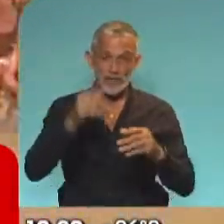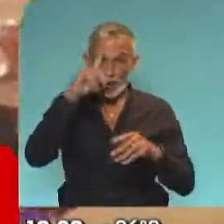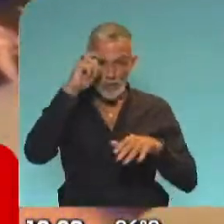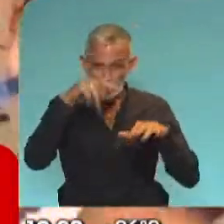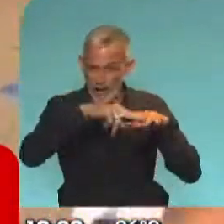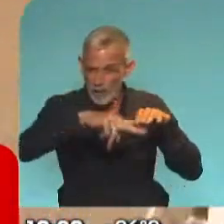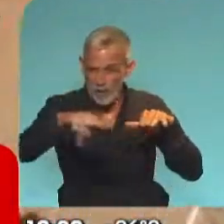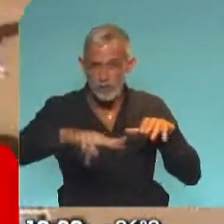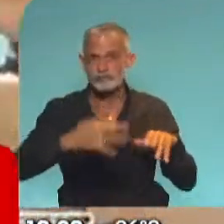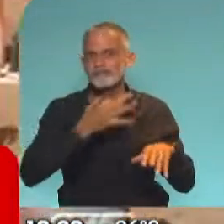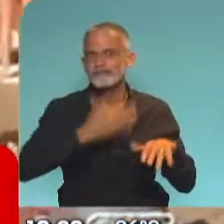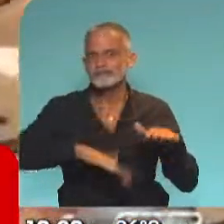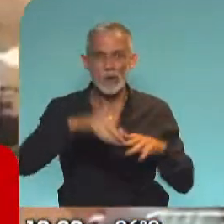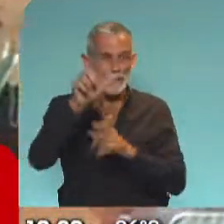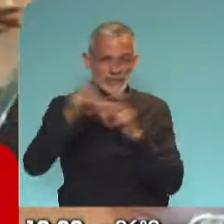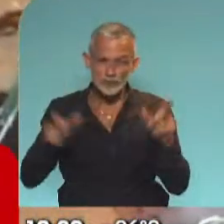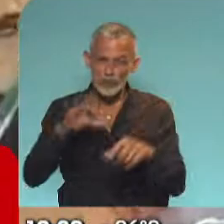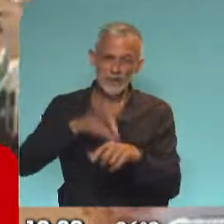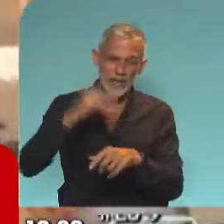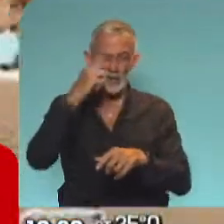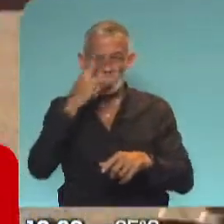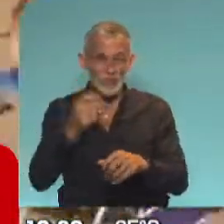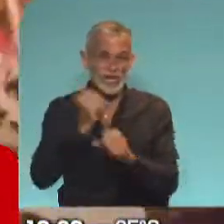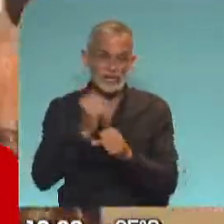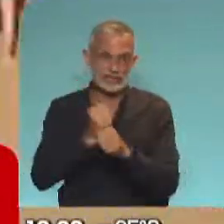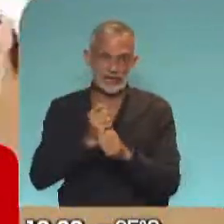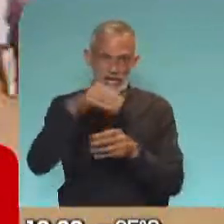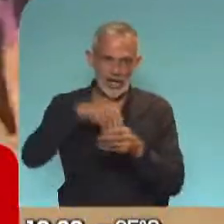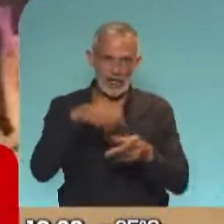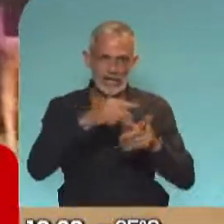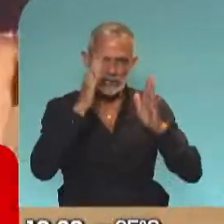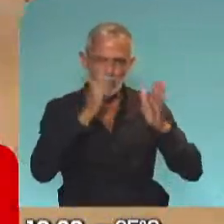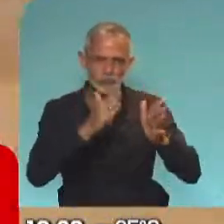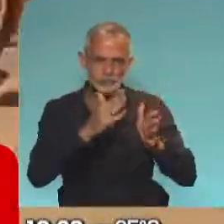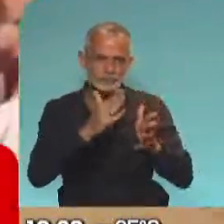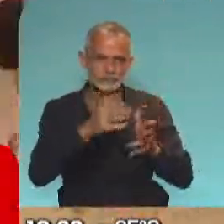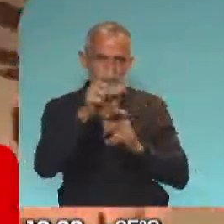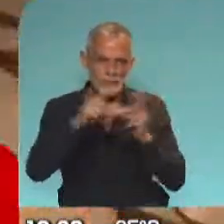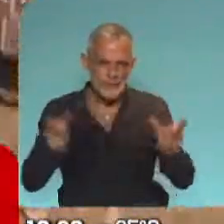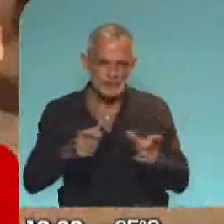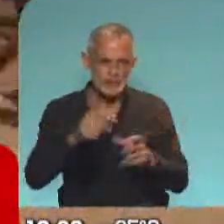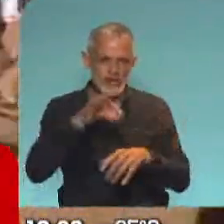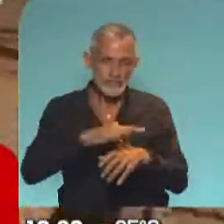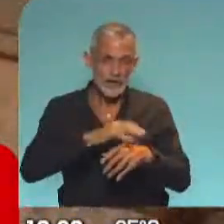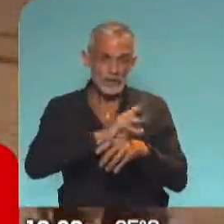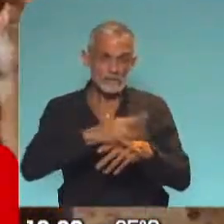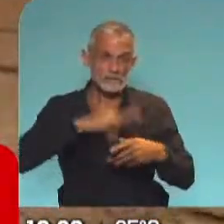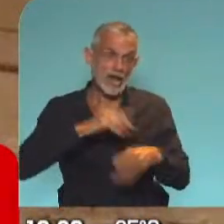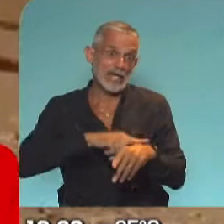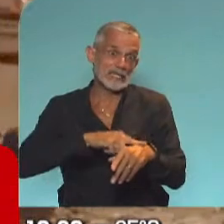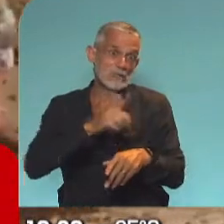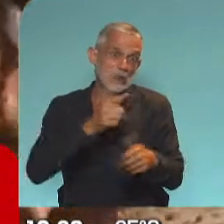cuidados intensivos, el personal de salud ocupado en todos esos pacientes infectados, si no tiene tiempo ni